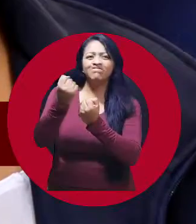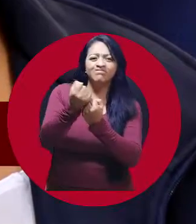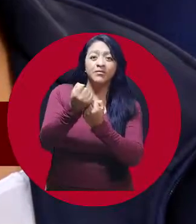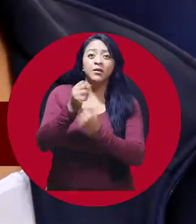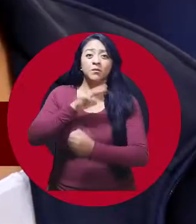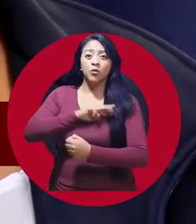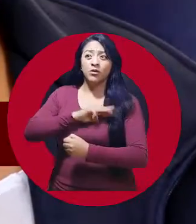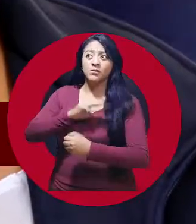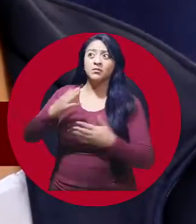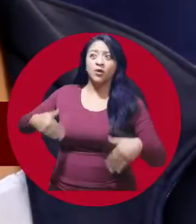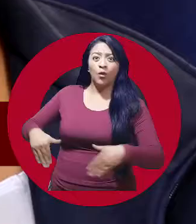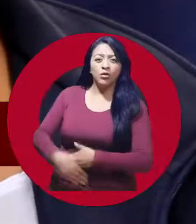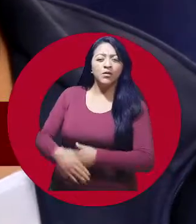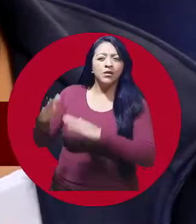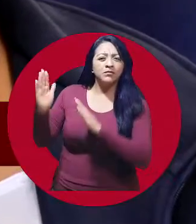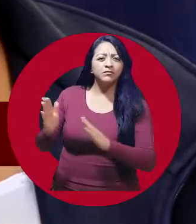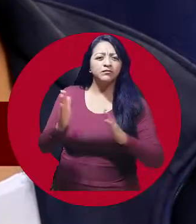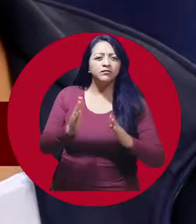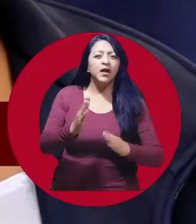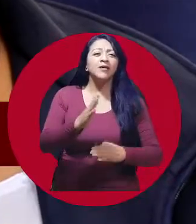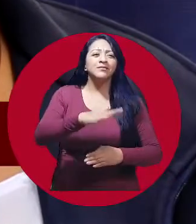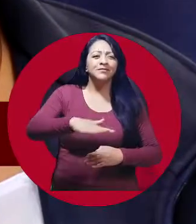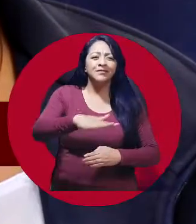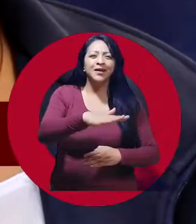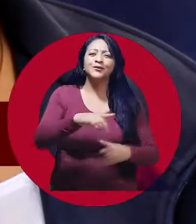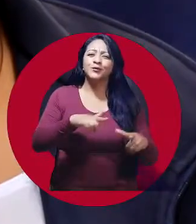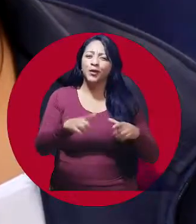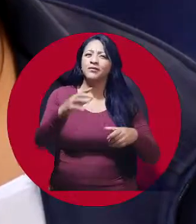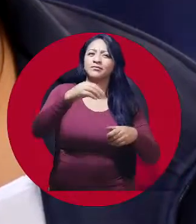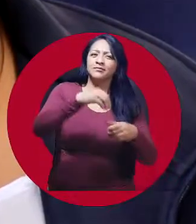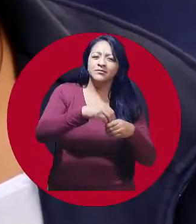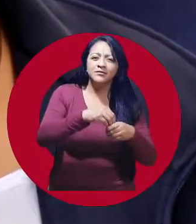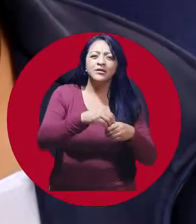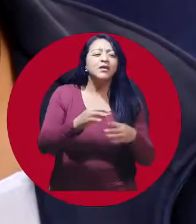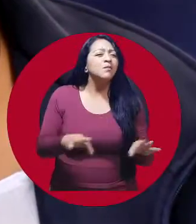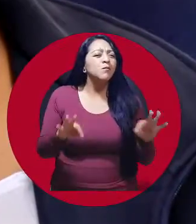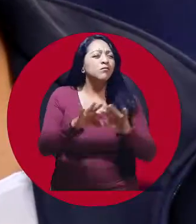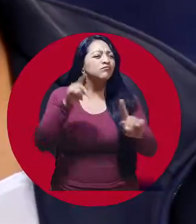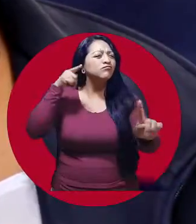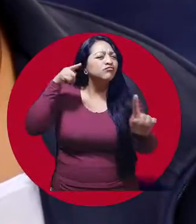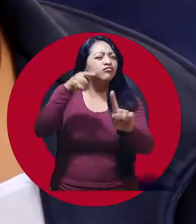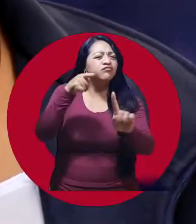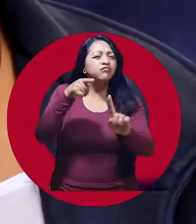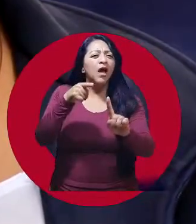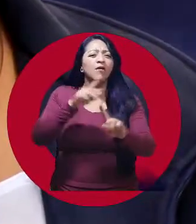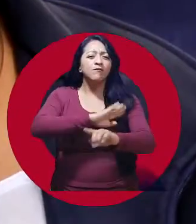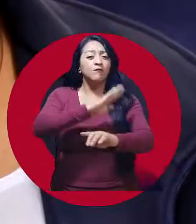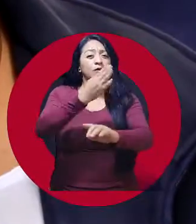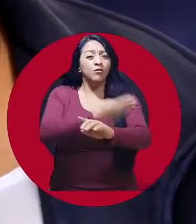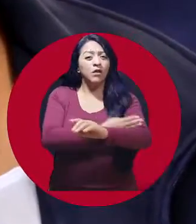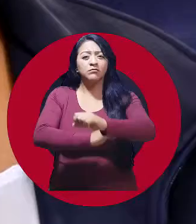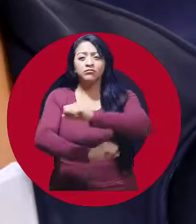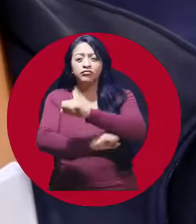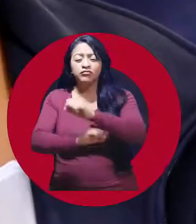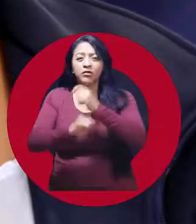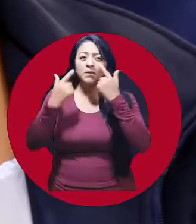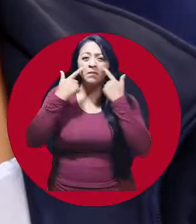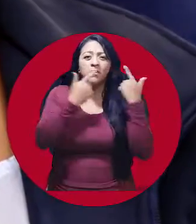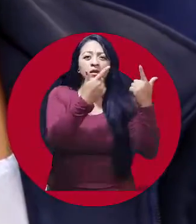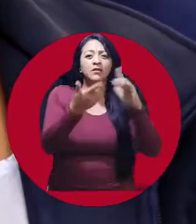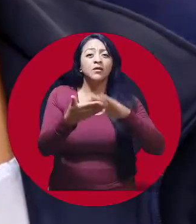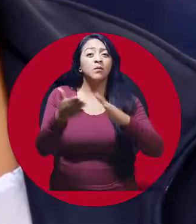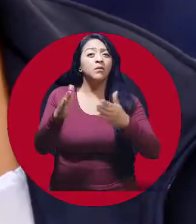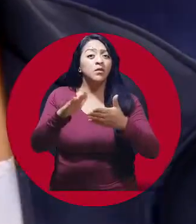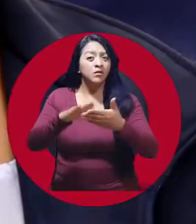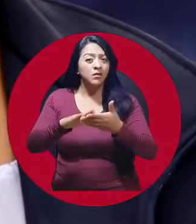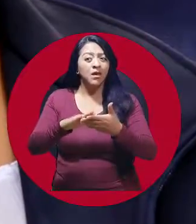la Municipalidad de Otavalo y el GAD Parroquial de San Rafael, con la intención de fortalecer las capacidades de nuestros